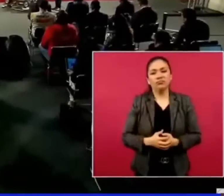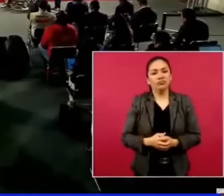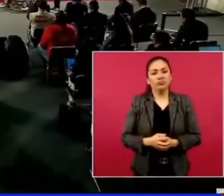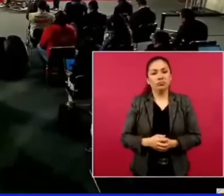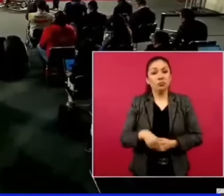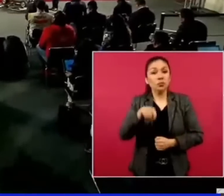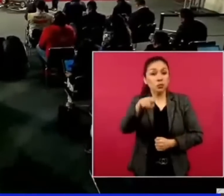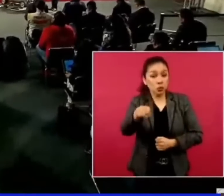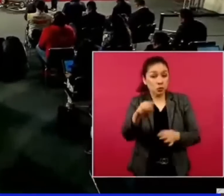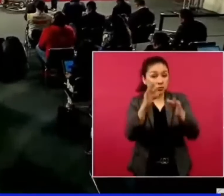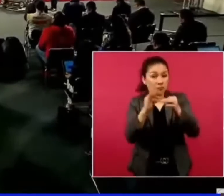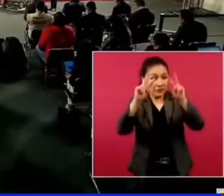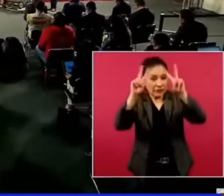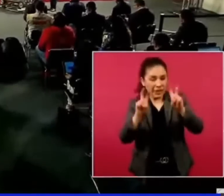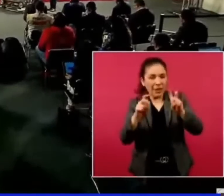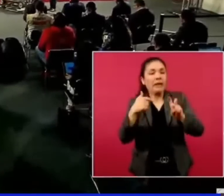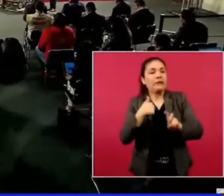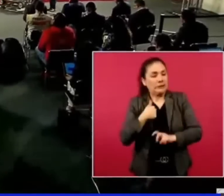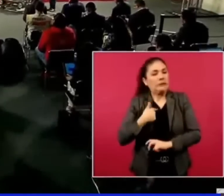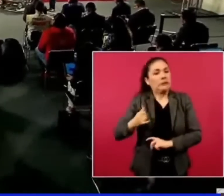Tocaste es un tema que sí me importa,